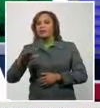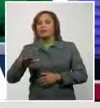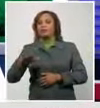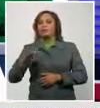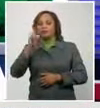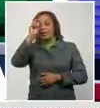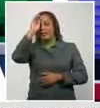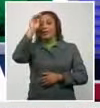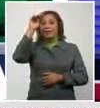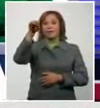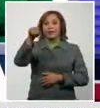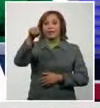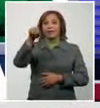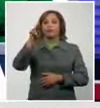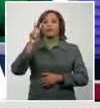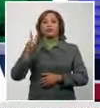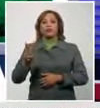ingresadas,